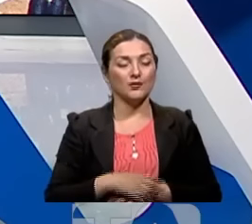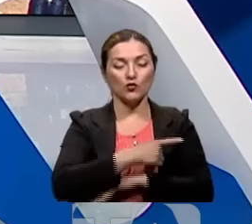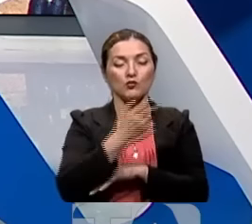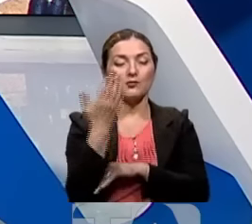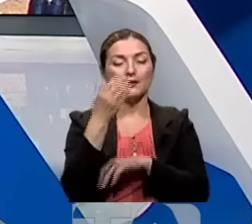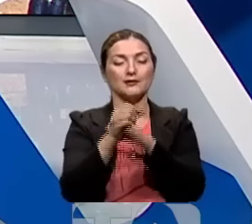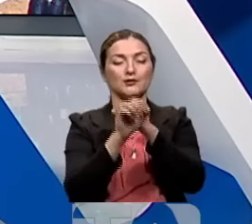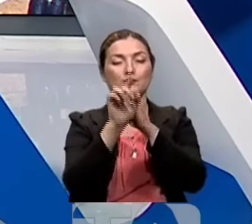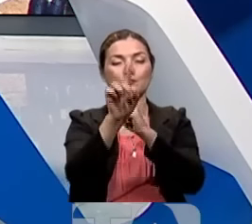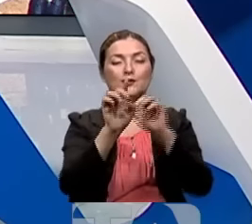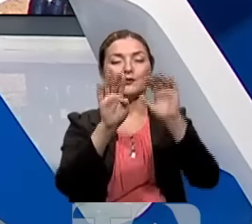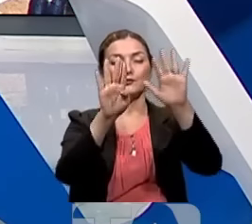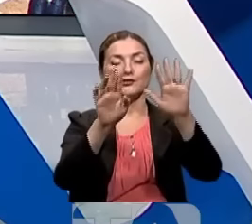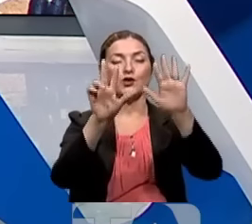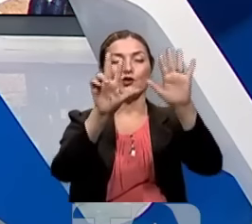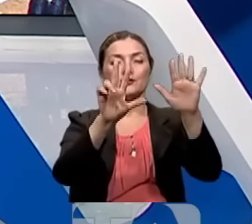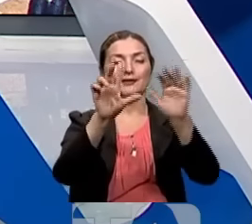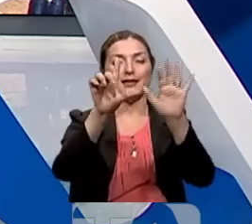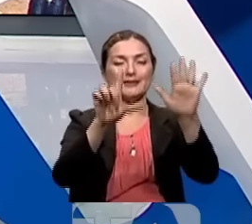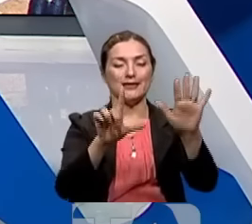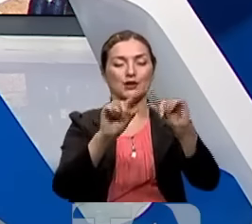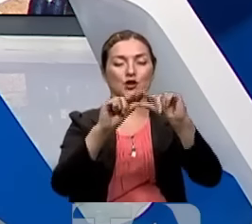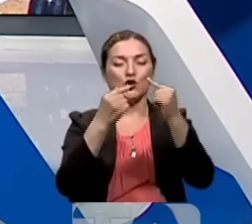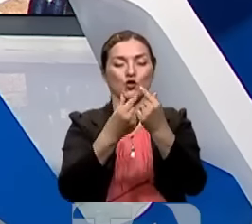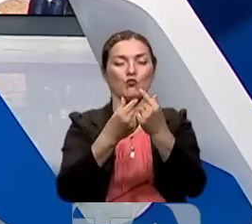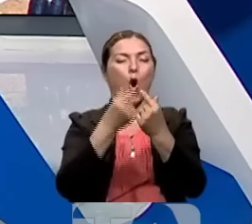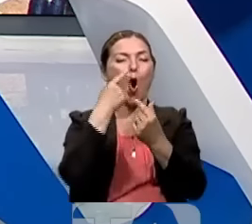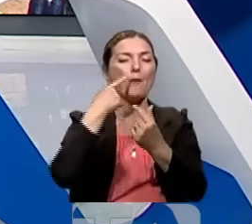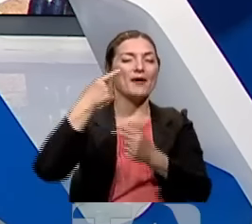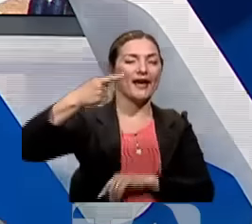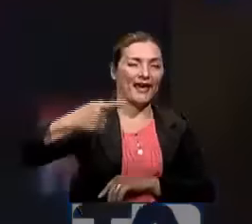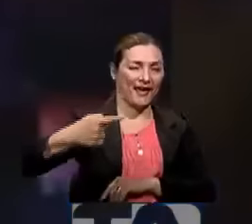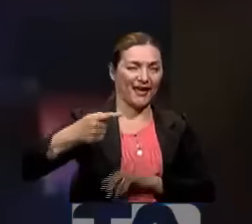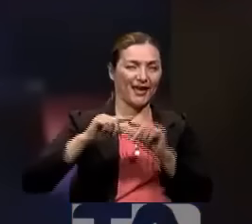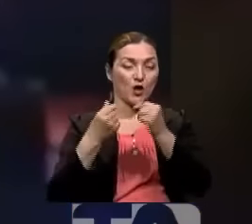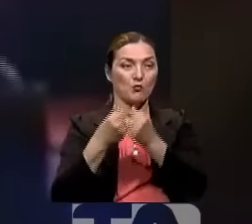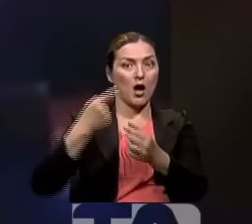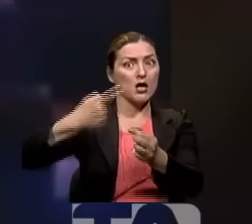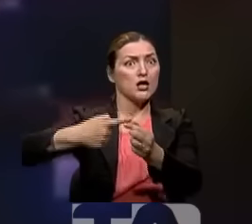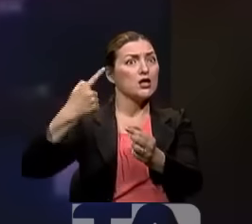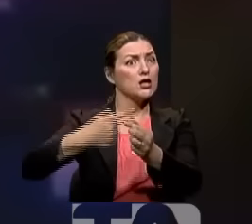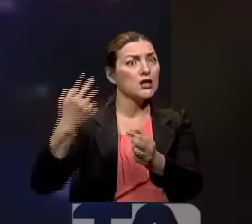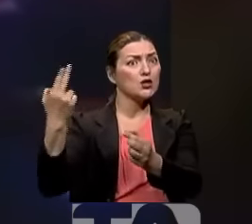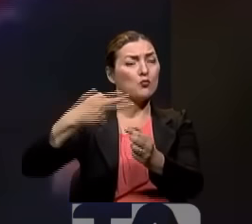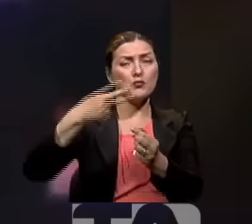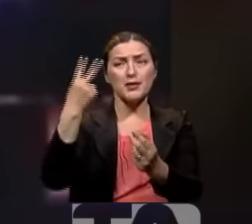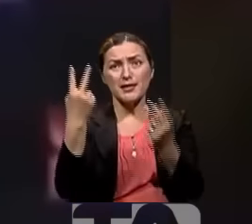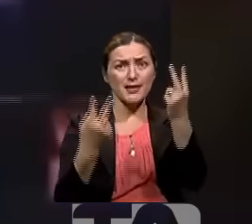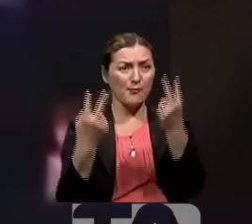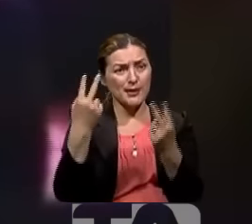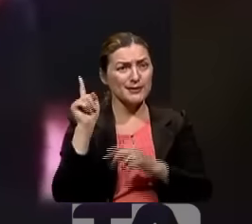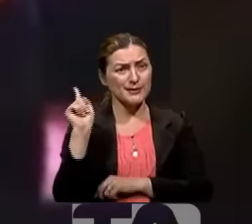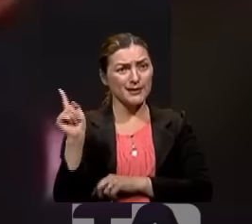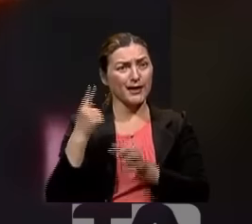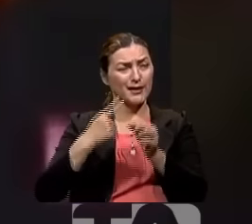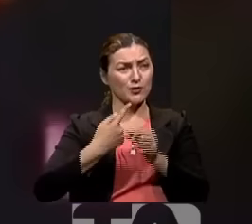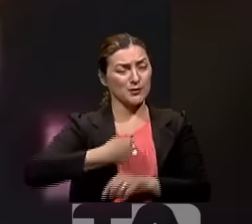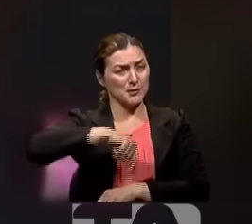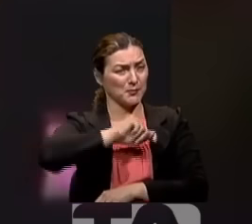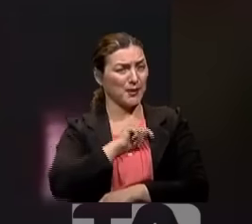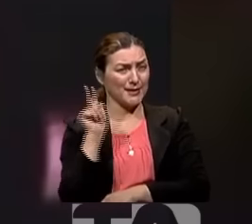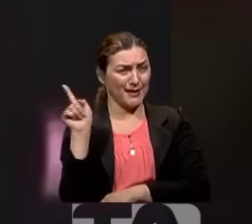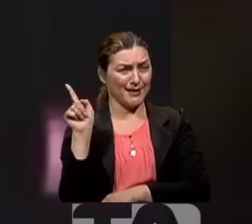hoy, en 1987, los ilegales y los hombres G estaban en Quito. ¡En la chorrera! ¡En la chorrera! ¿Sabe yo que me